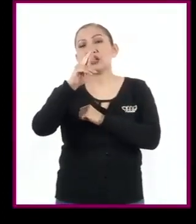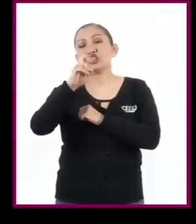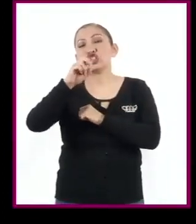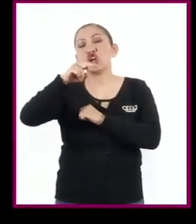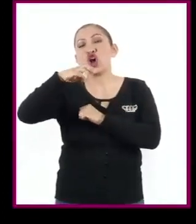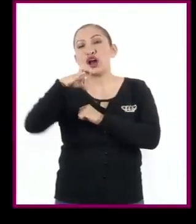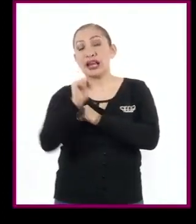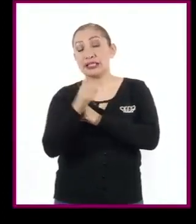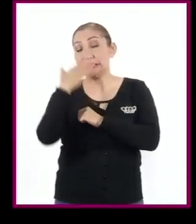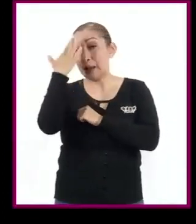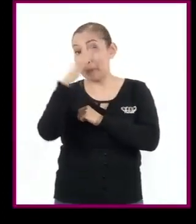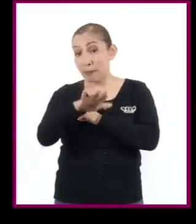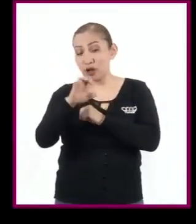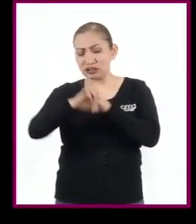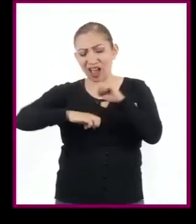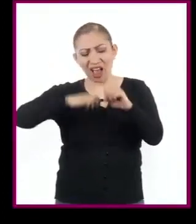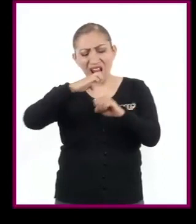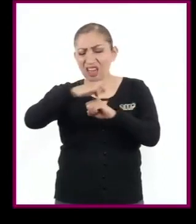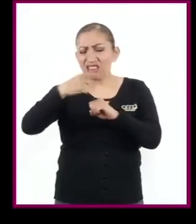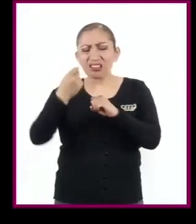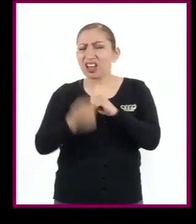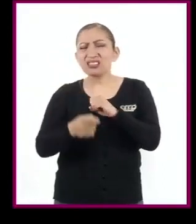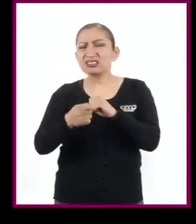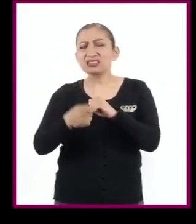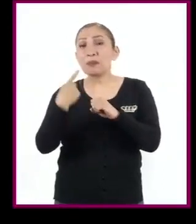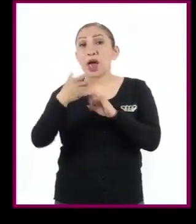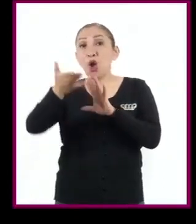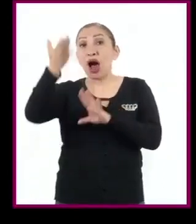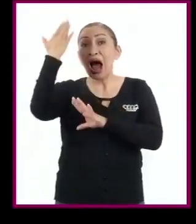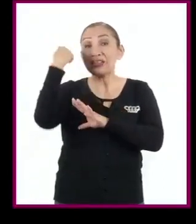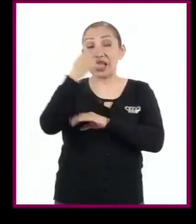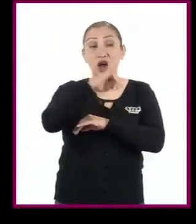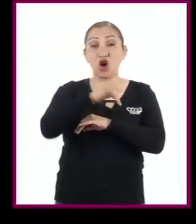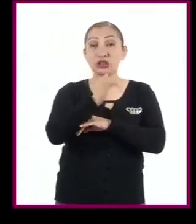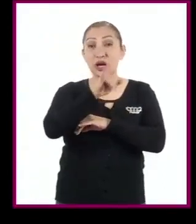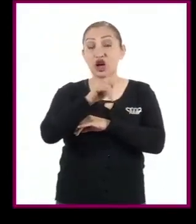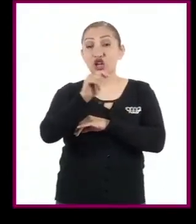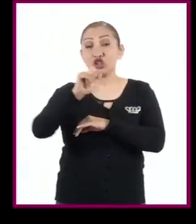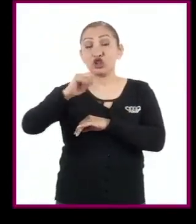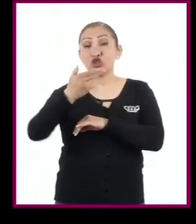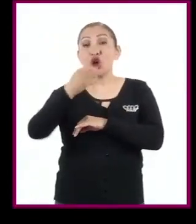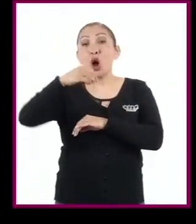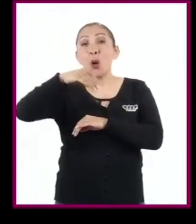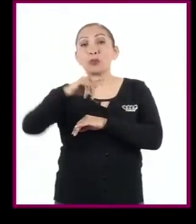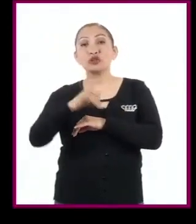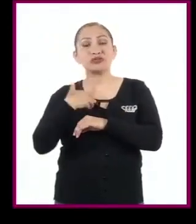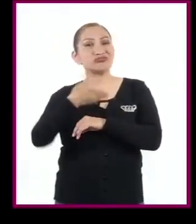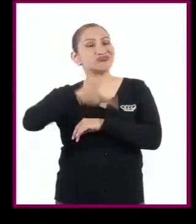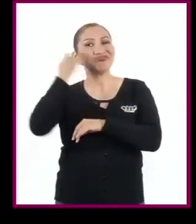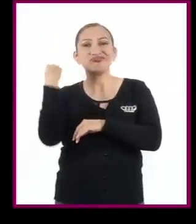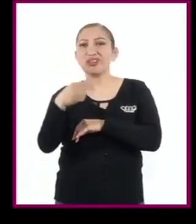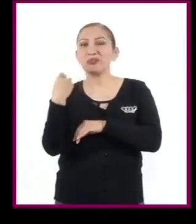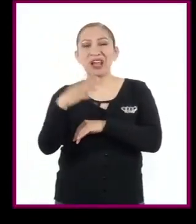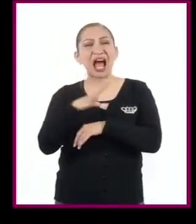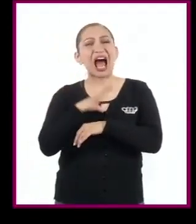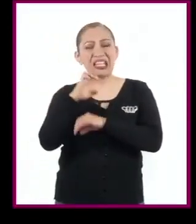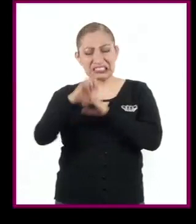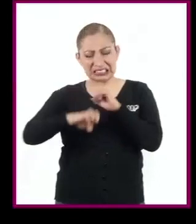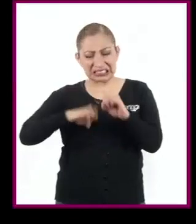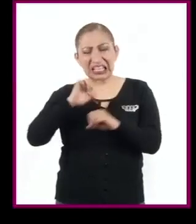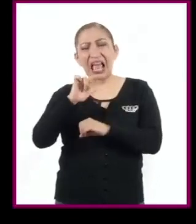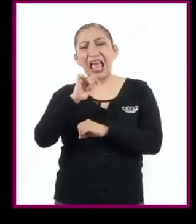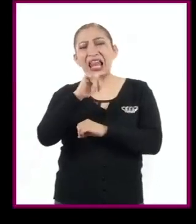Actualmente sabemos que son electrones, pero en ese tiempo J.J. Thomson supo que existían los